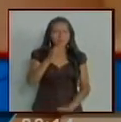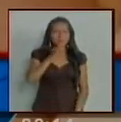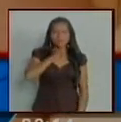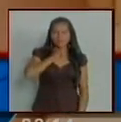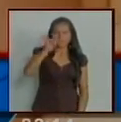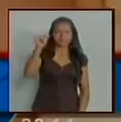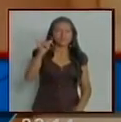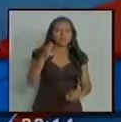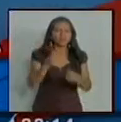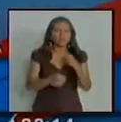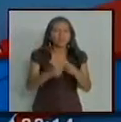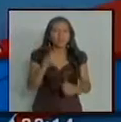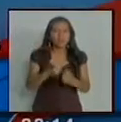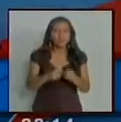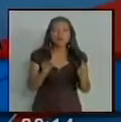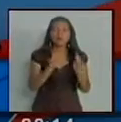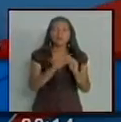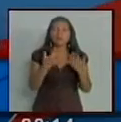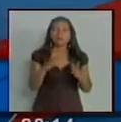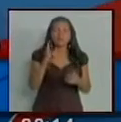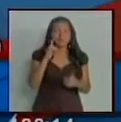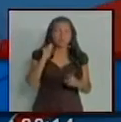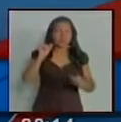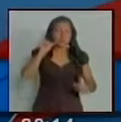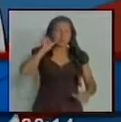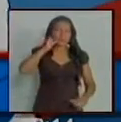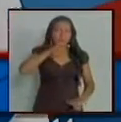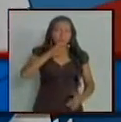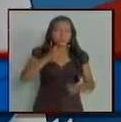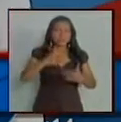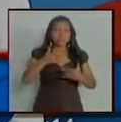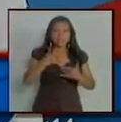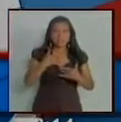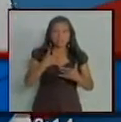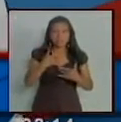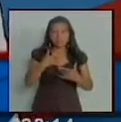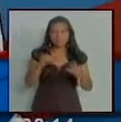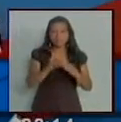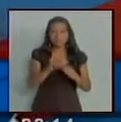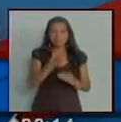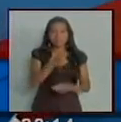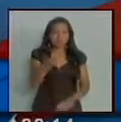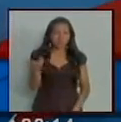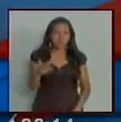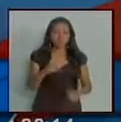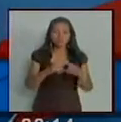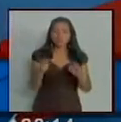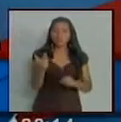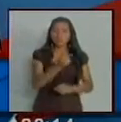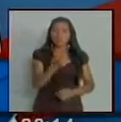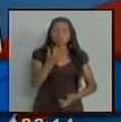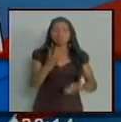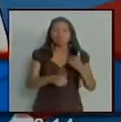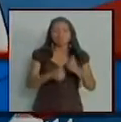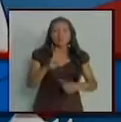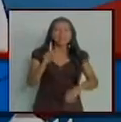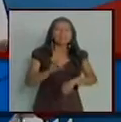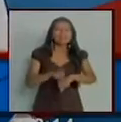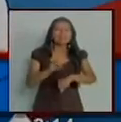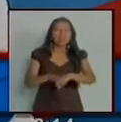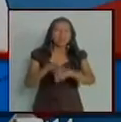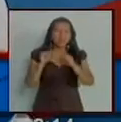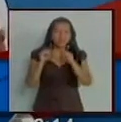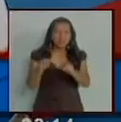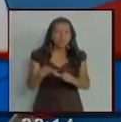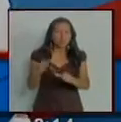hacer mucho daño. Claro, los sonidos agudos son los que nos lastiman más que los graves, ¿no? Aunque ambos, como les digo, por la